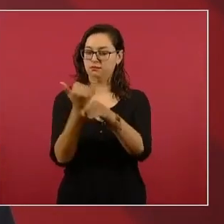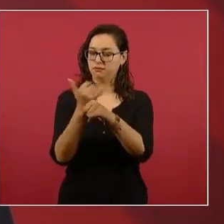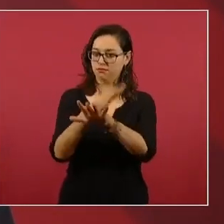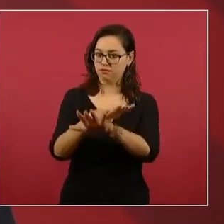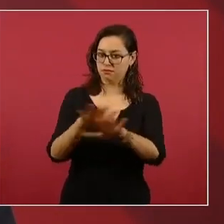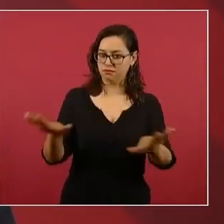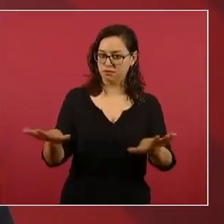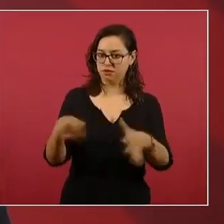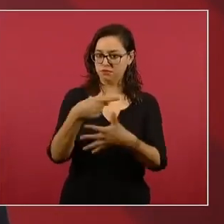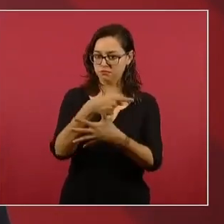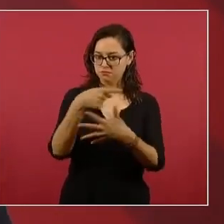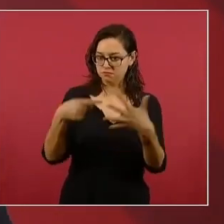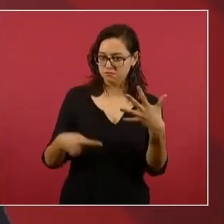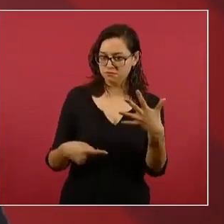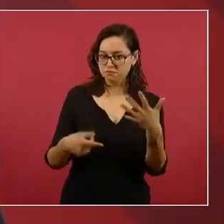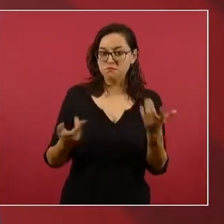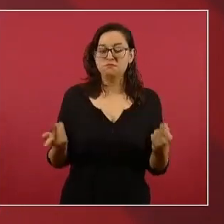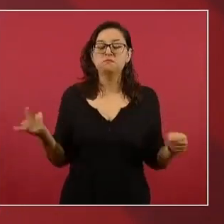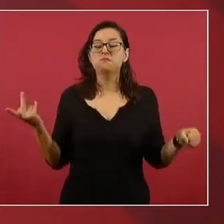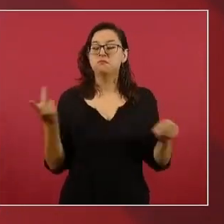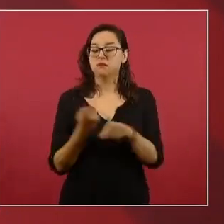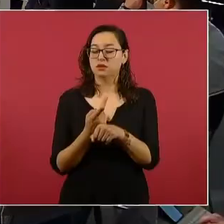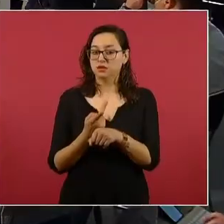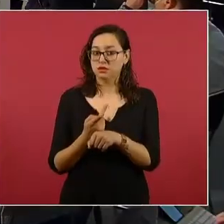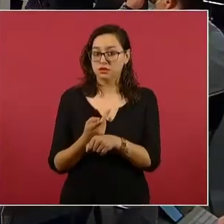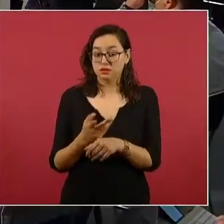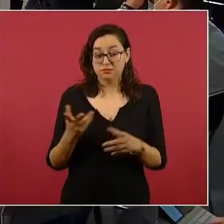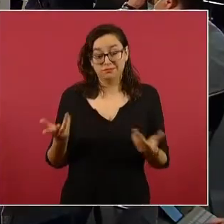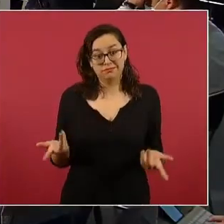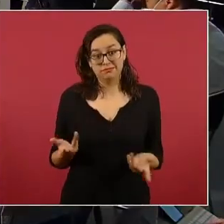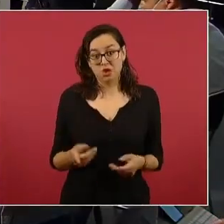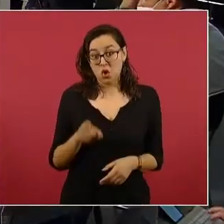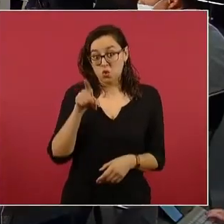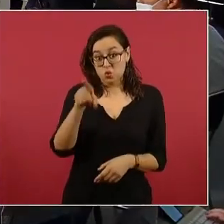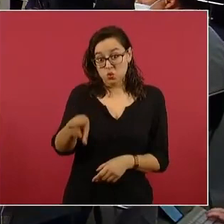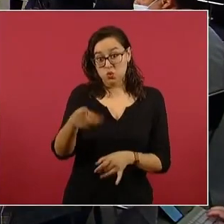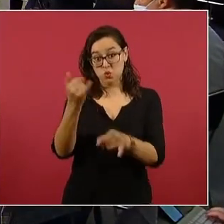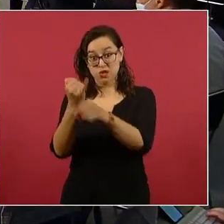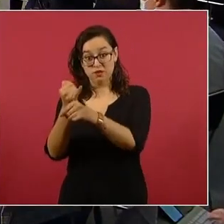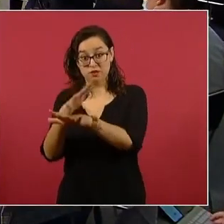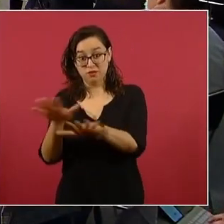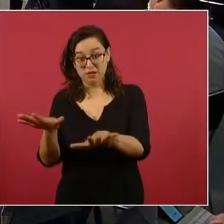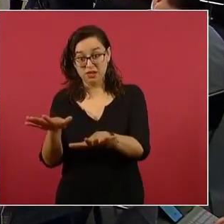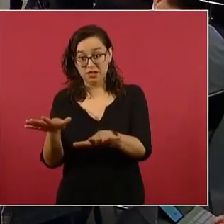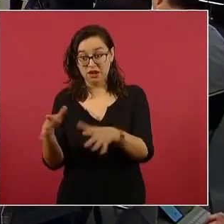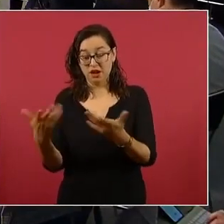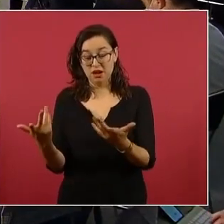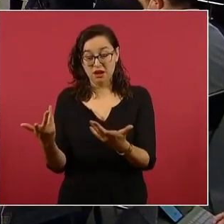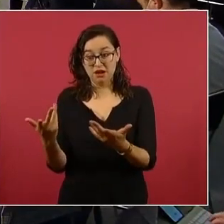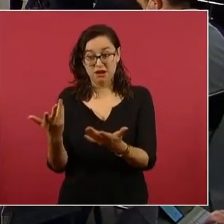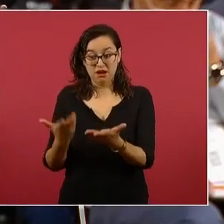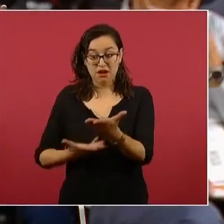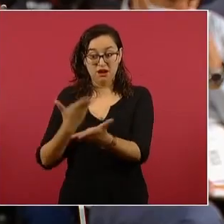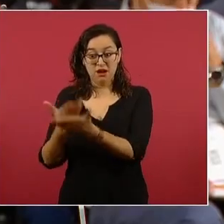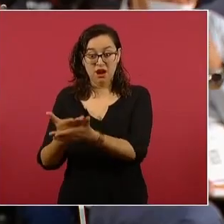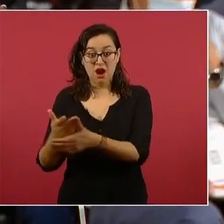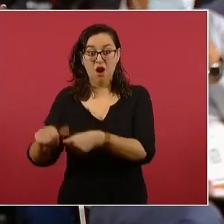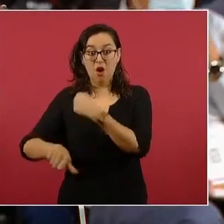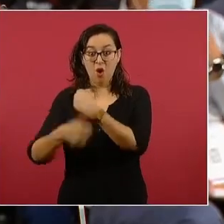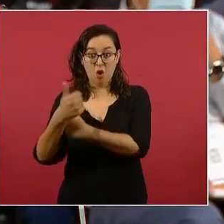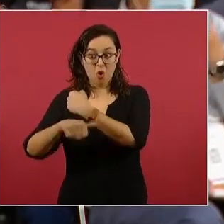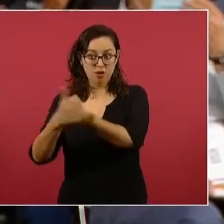No concuerda porque tú estás sosteniendo que son más las